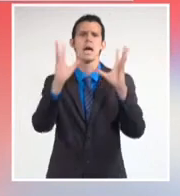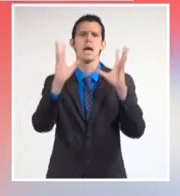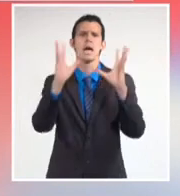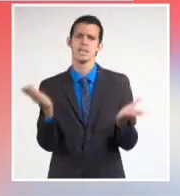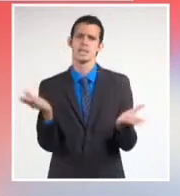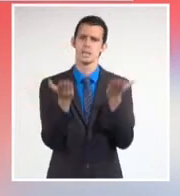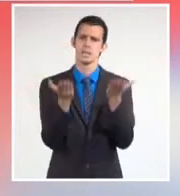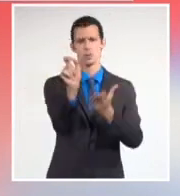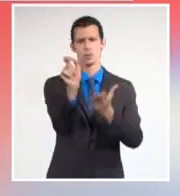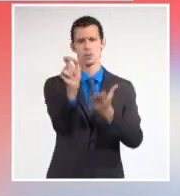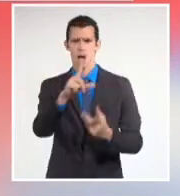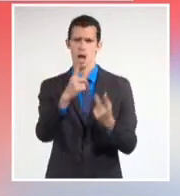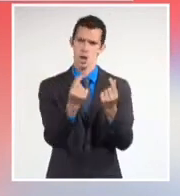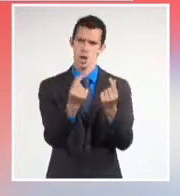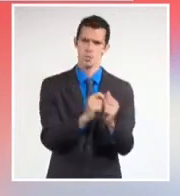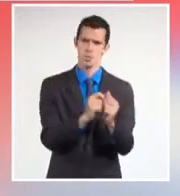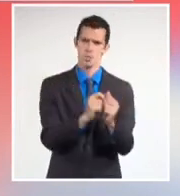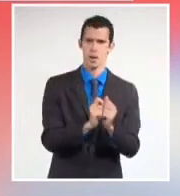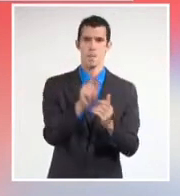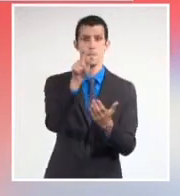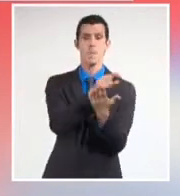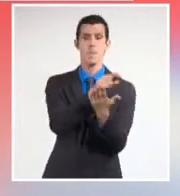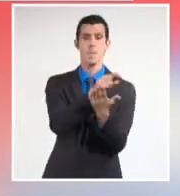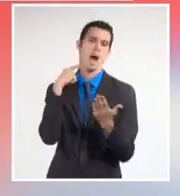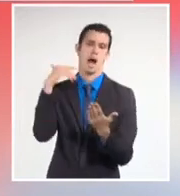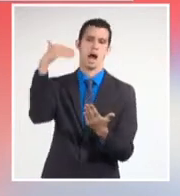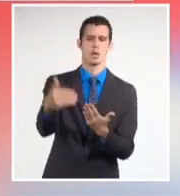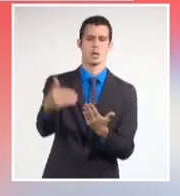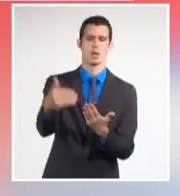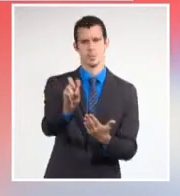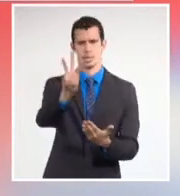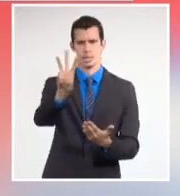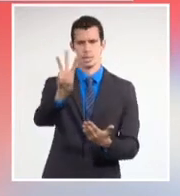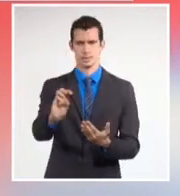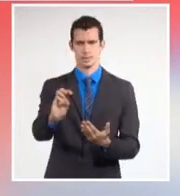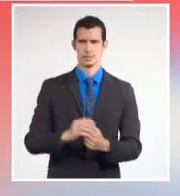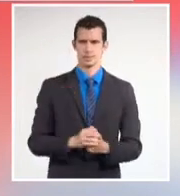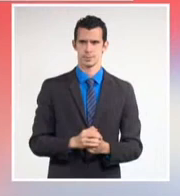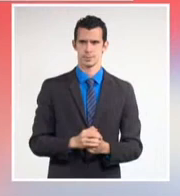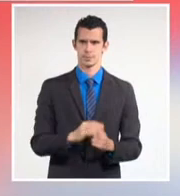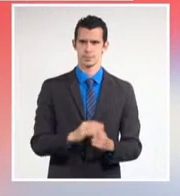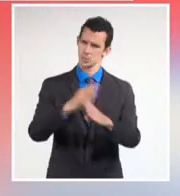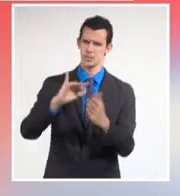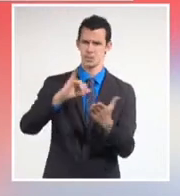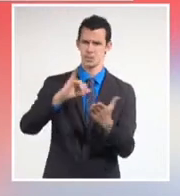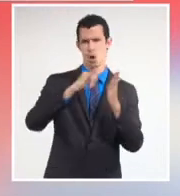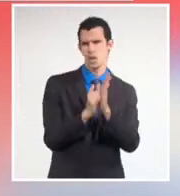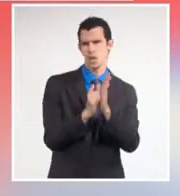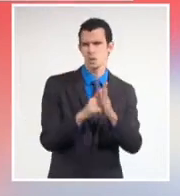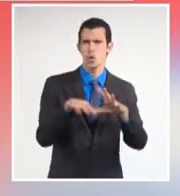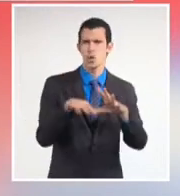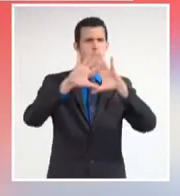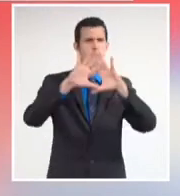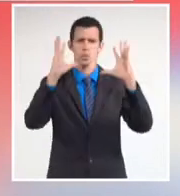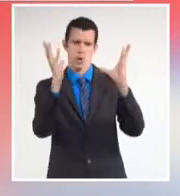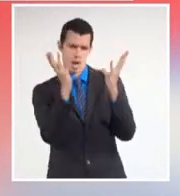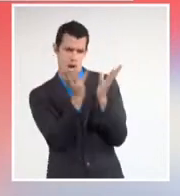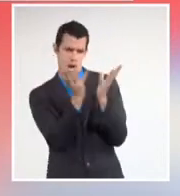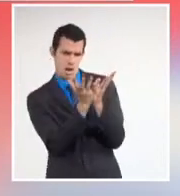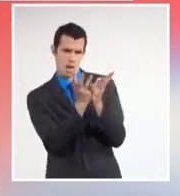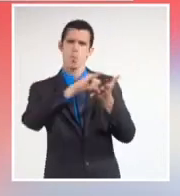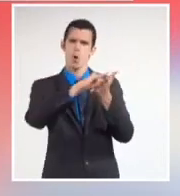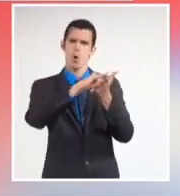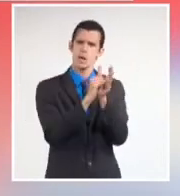2030, a través del sistema de macroprogramas, programas y proyectos que se puso también en vigor dentro del propio año